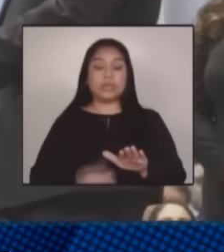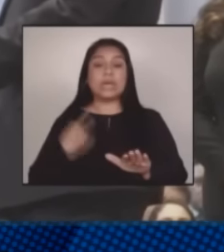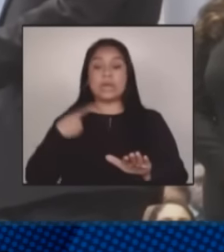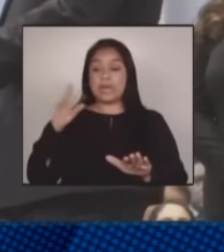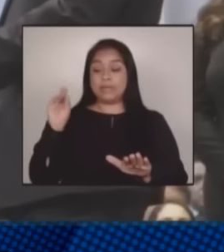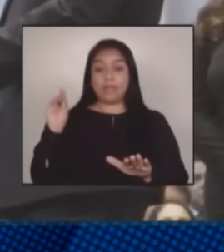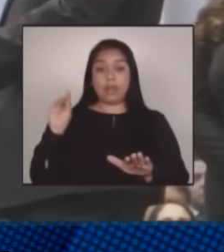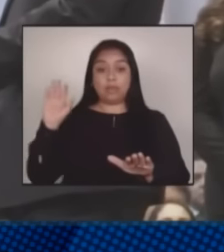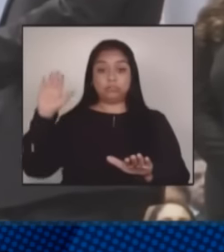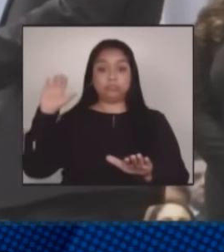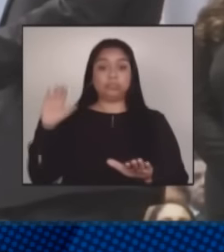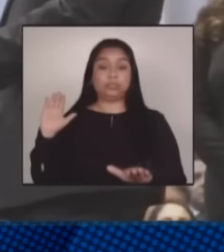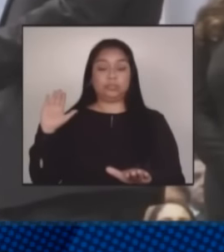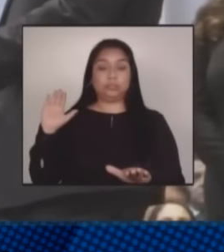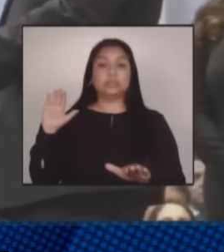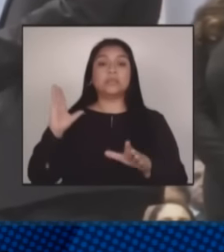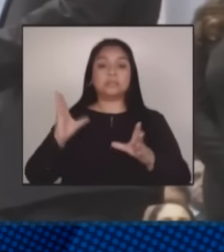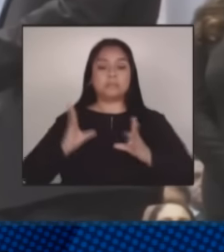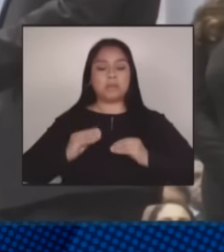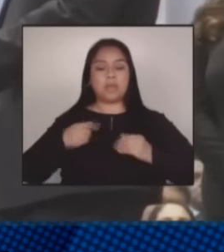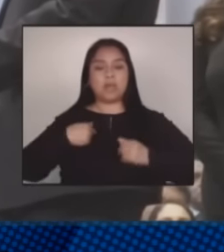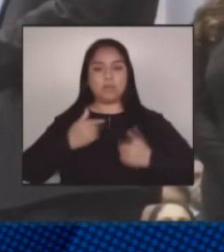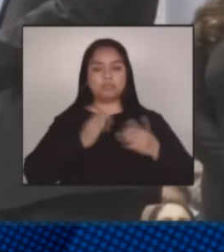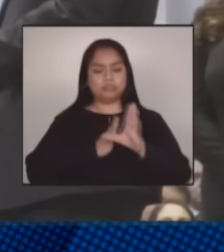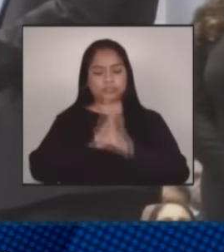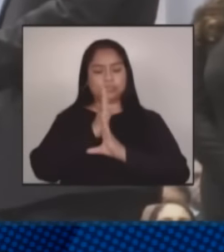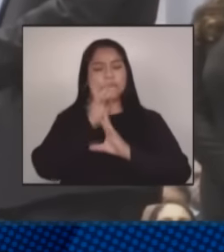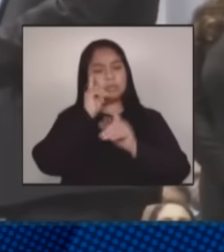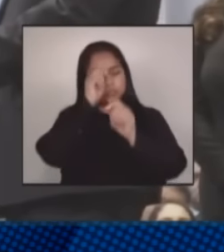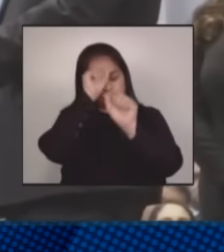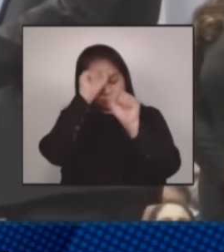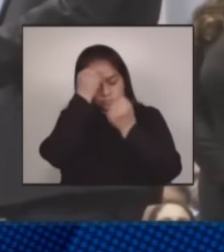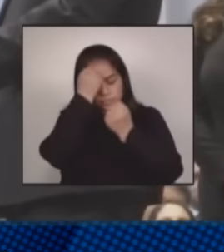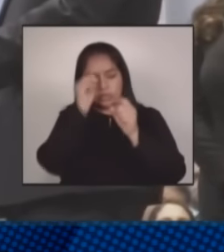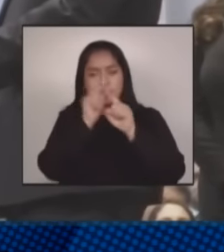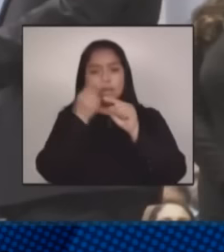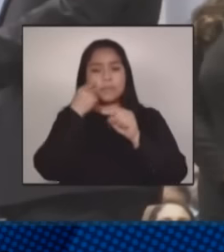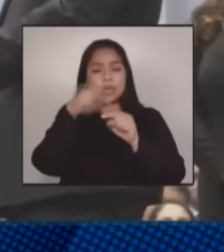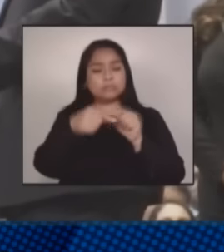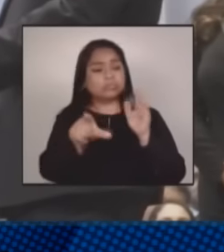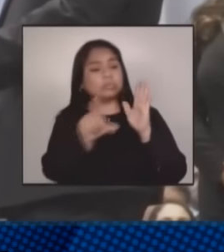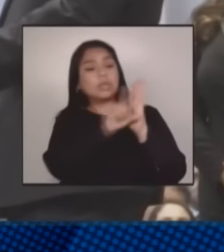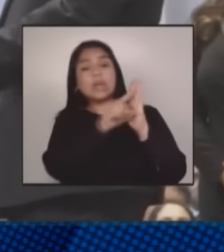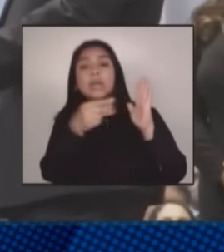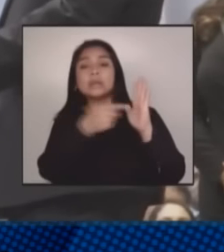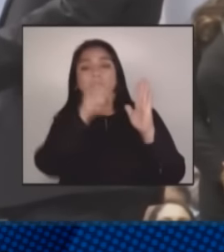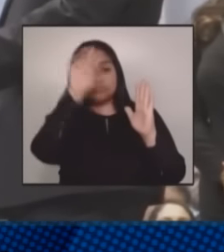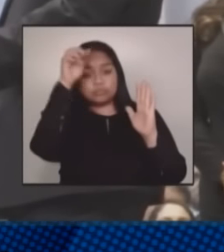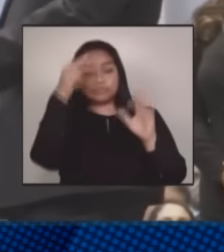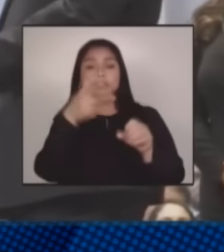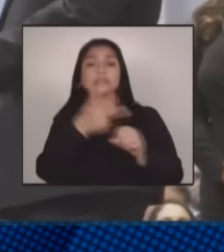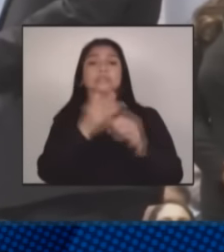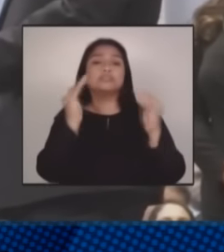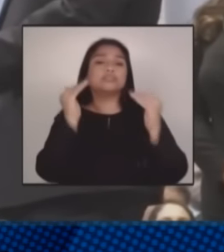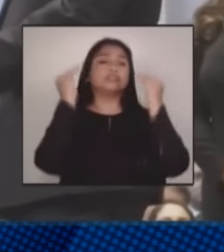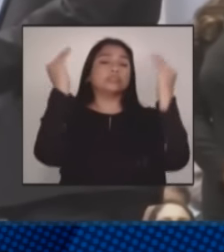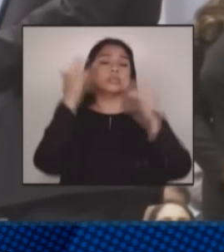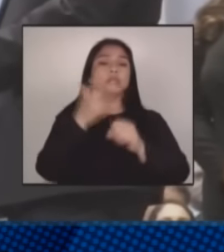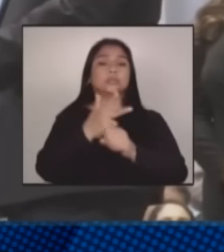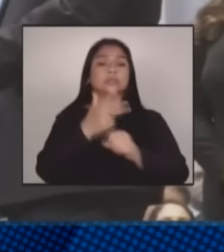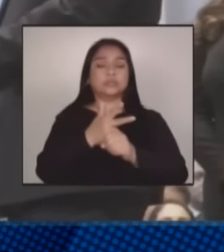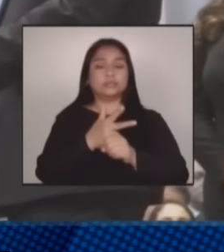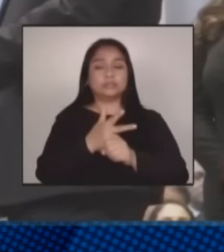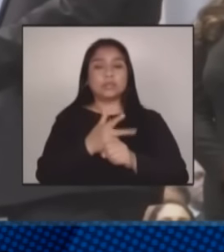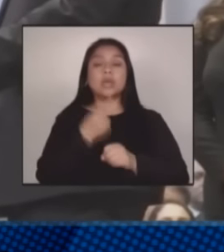tiene competencia en materia electoral, emitió una resolución que obliga a suspender